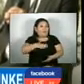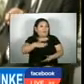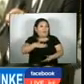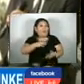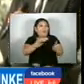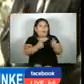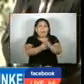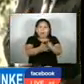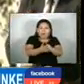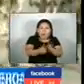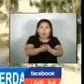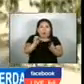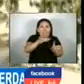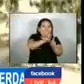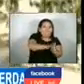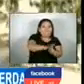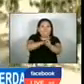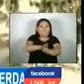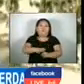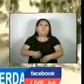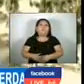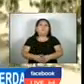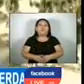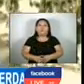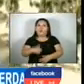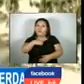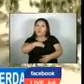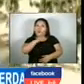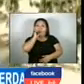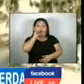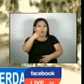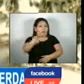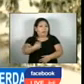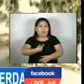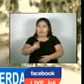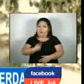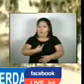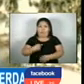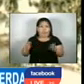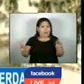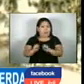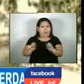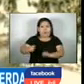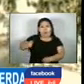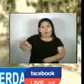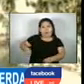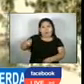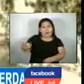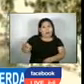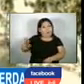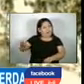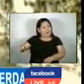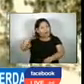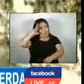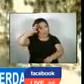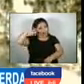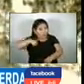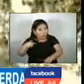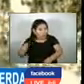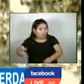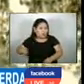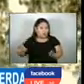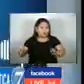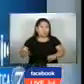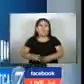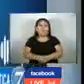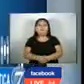personas o coacción a otras personas. Y también digo que estuve solo y no con un abogado, que eso es también una total mentira que hablaron en